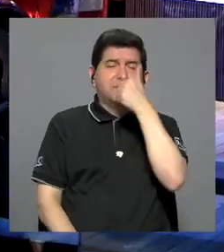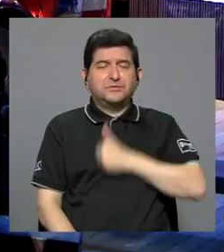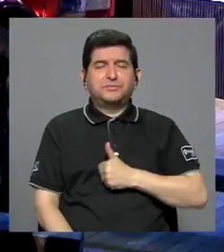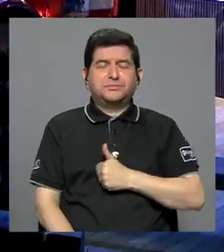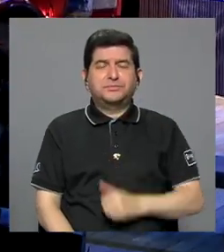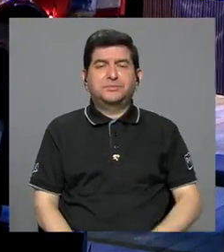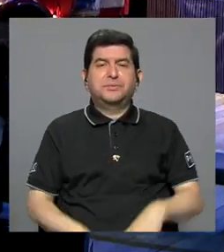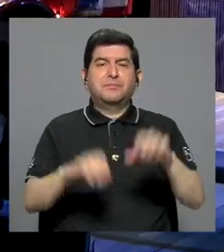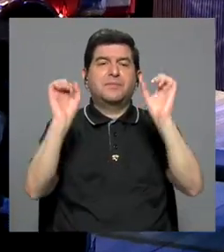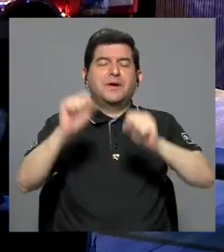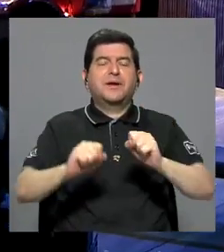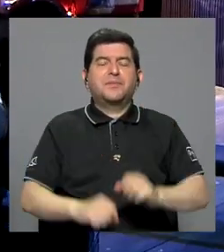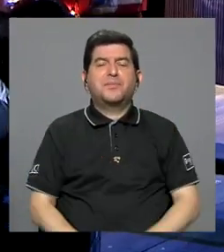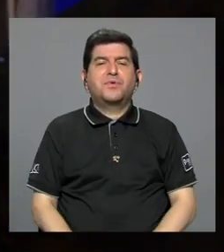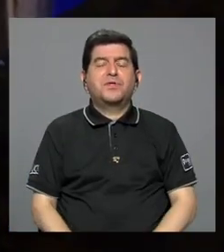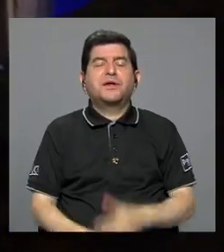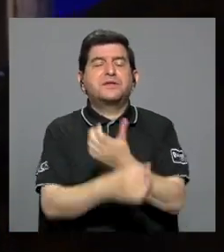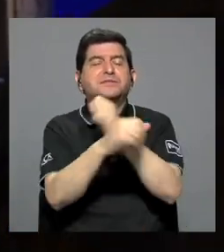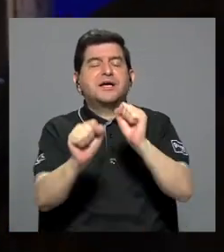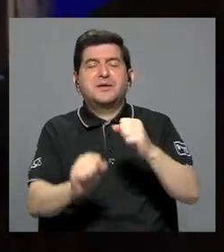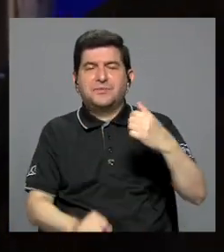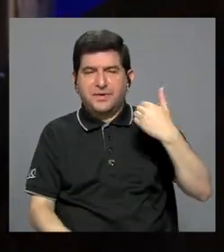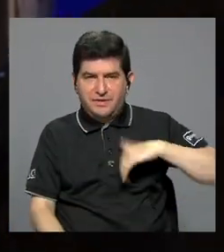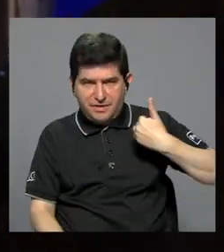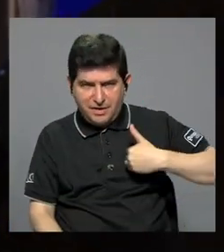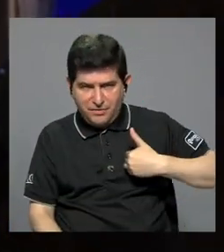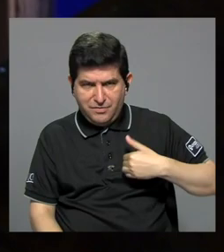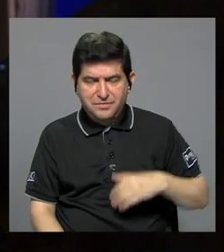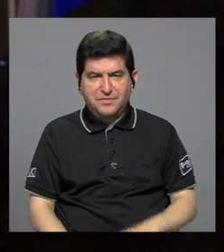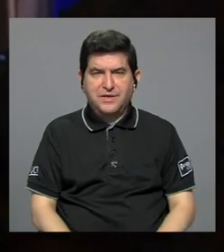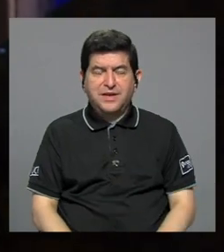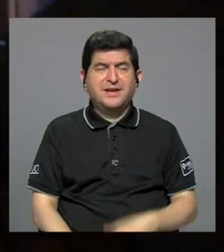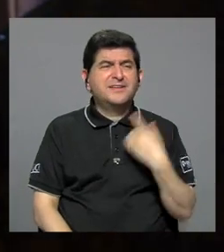redimir al personaje masculino. Entonces siempre está